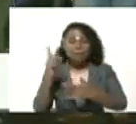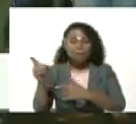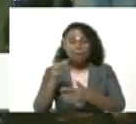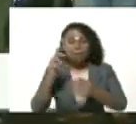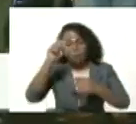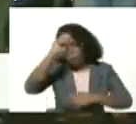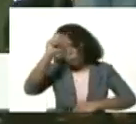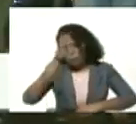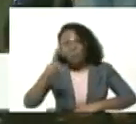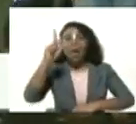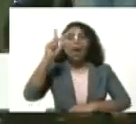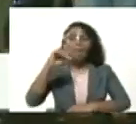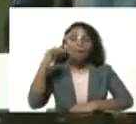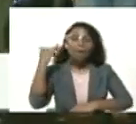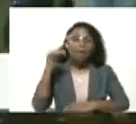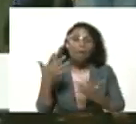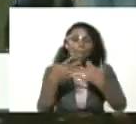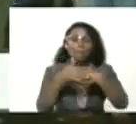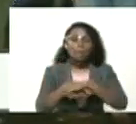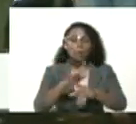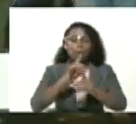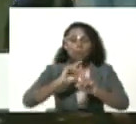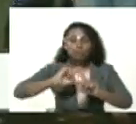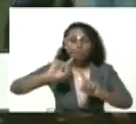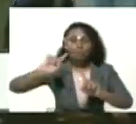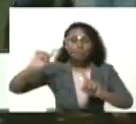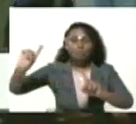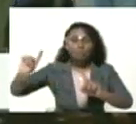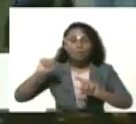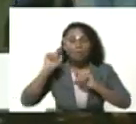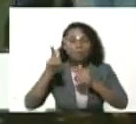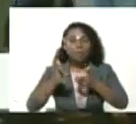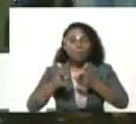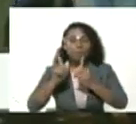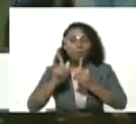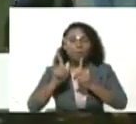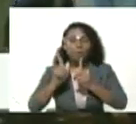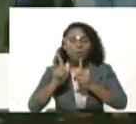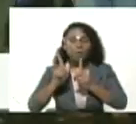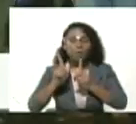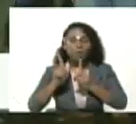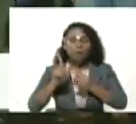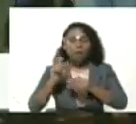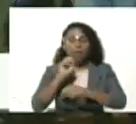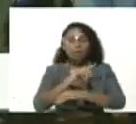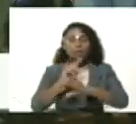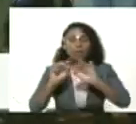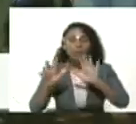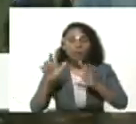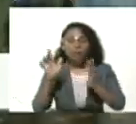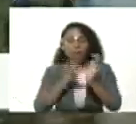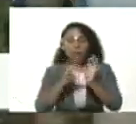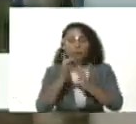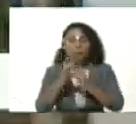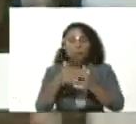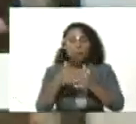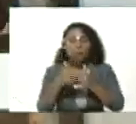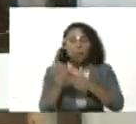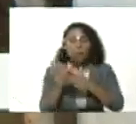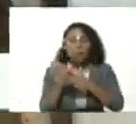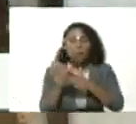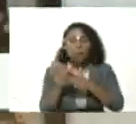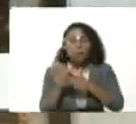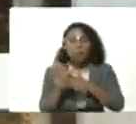reconocimiento también debemos incluir a Corpoelec, que previo a su autorización, el 18 de abril, se abrieron las compuertas